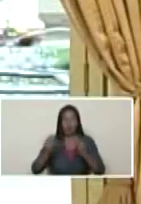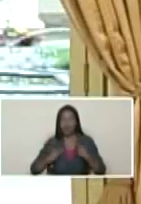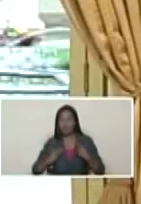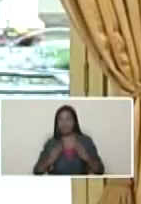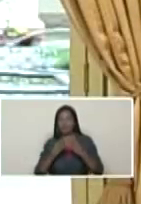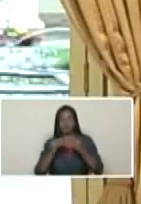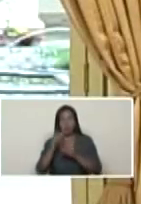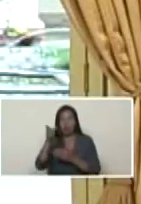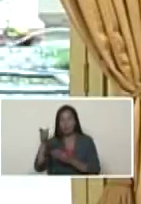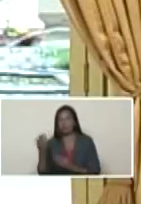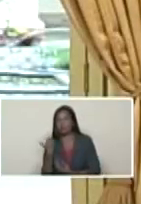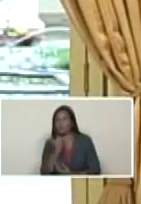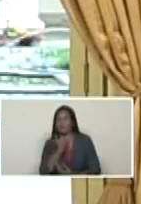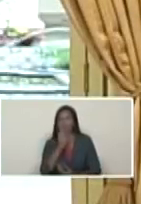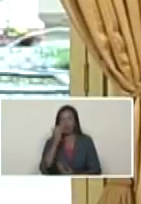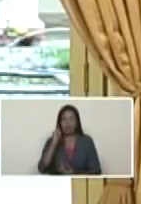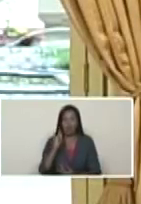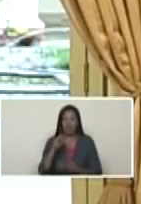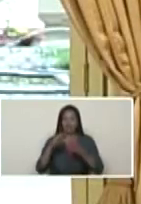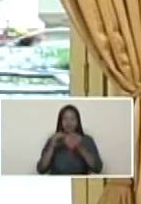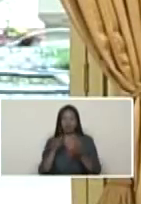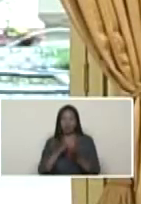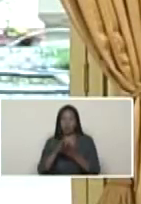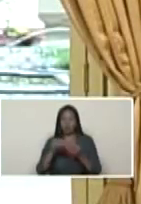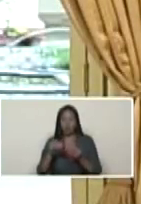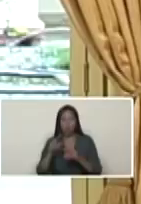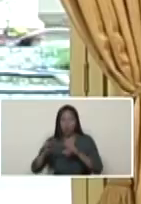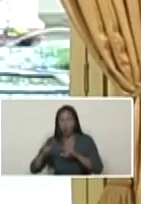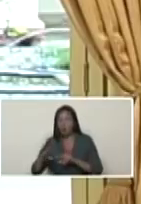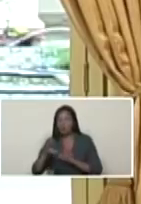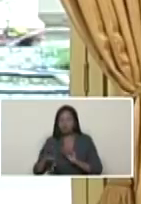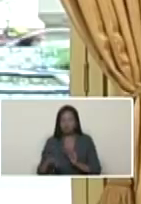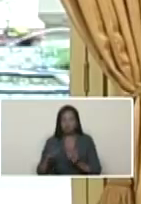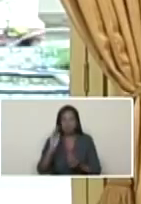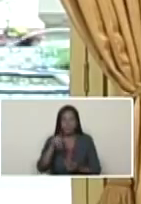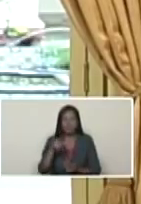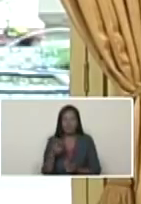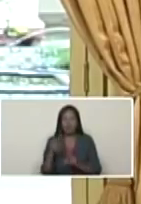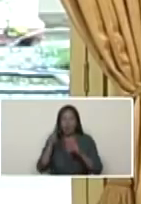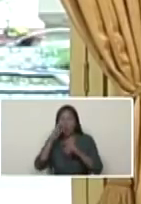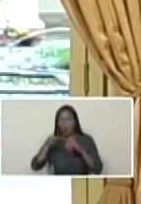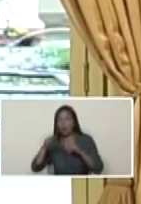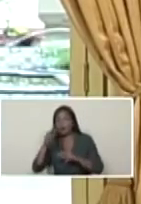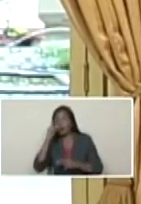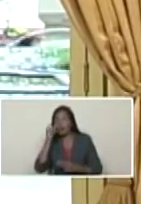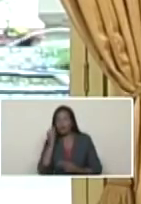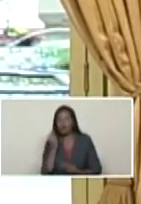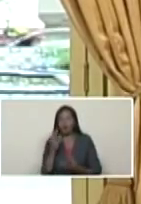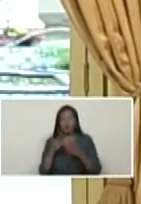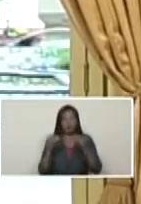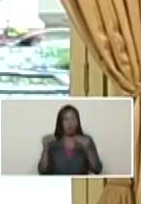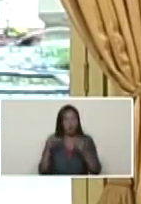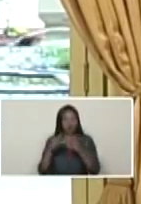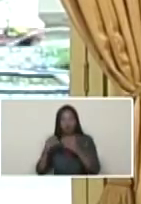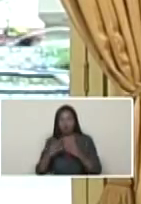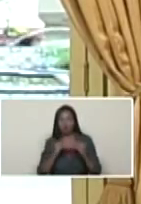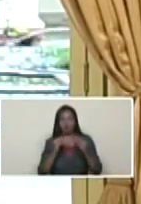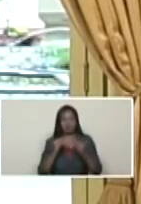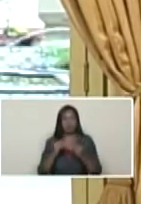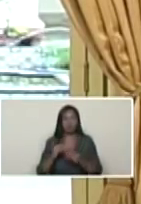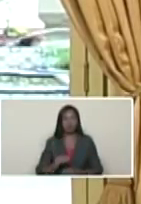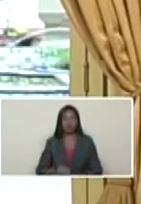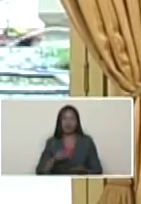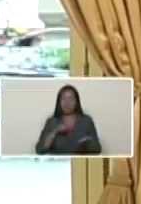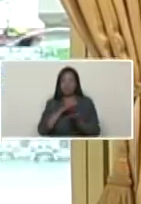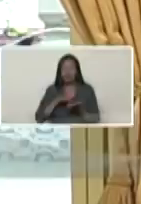estos pacientes, y sobre todo de los chiquillos, los más chiquitos, los niños, las niñas, todo, todo. Por eso yo digo, la solidaridad es